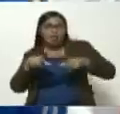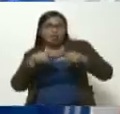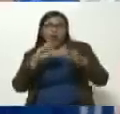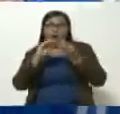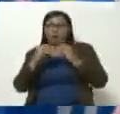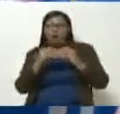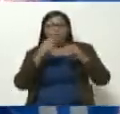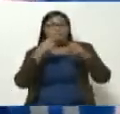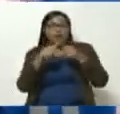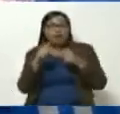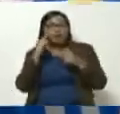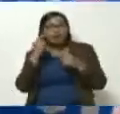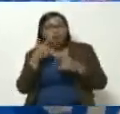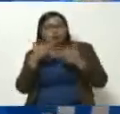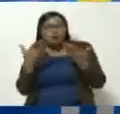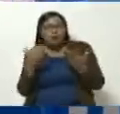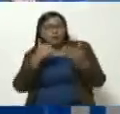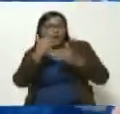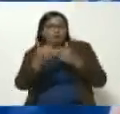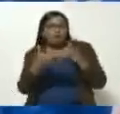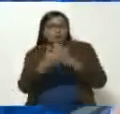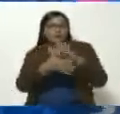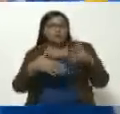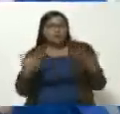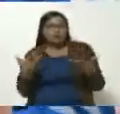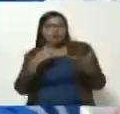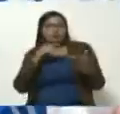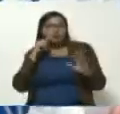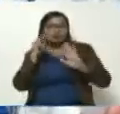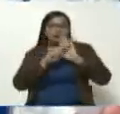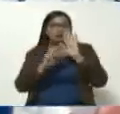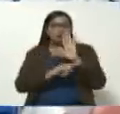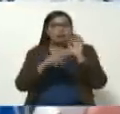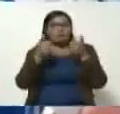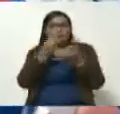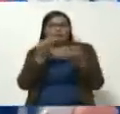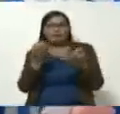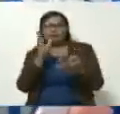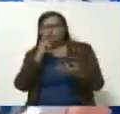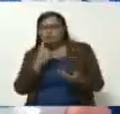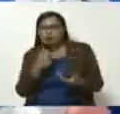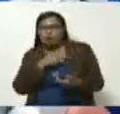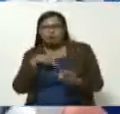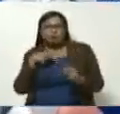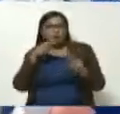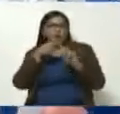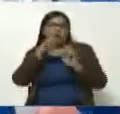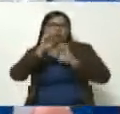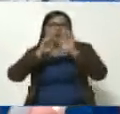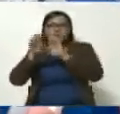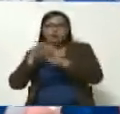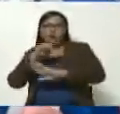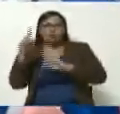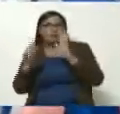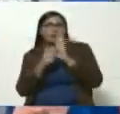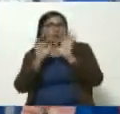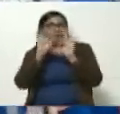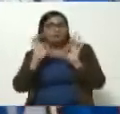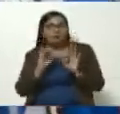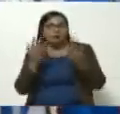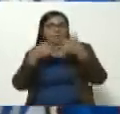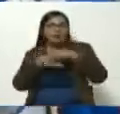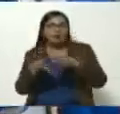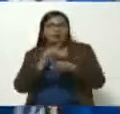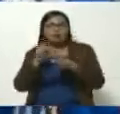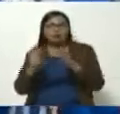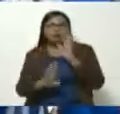Sin embargo, lo que está planificado no cumple con las expectativas de nosotros. Vamos a hacer un estudio completo de forma integral